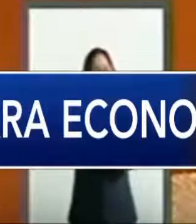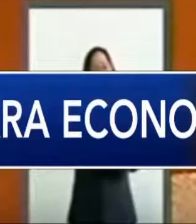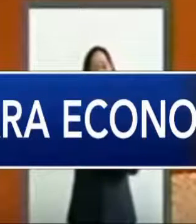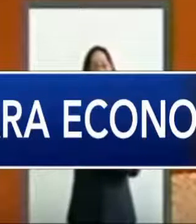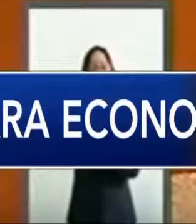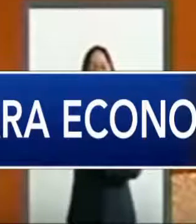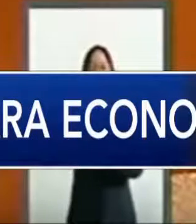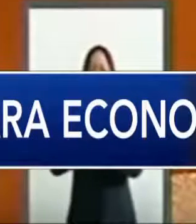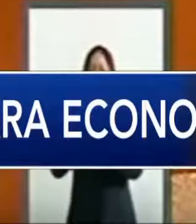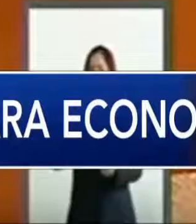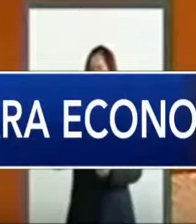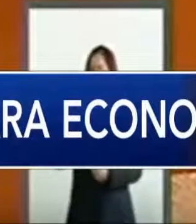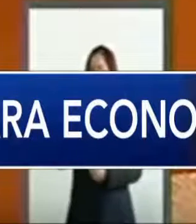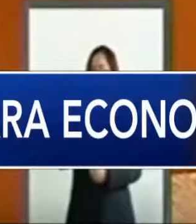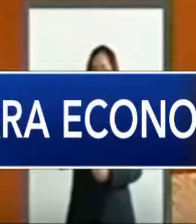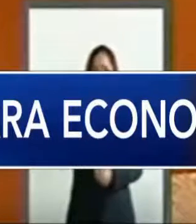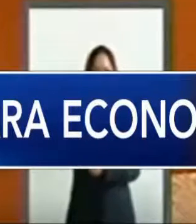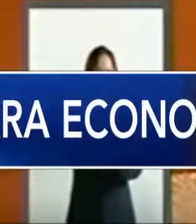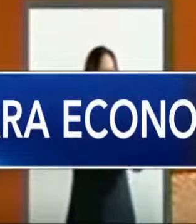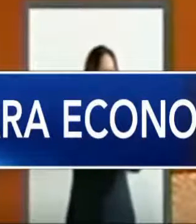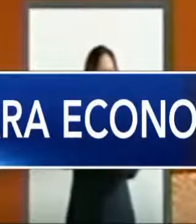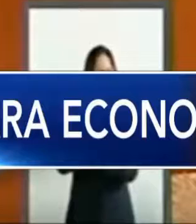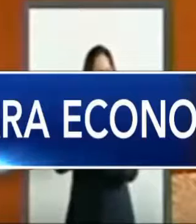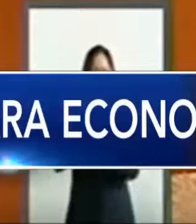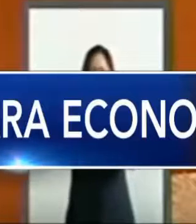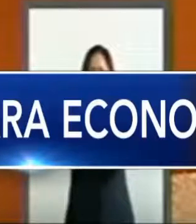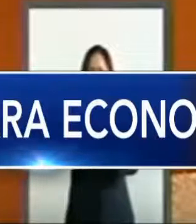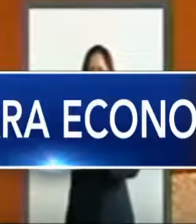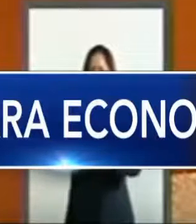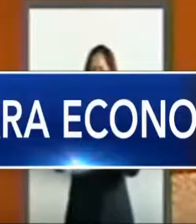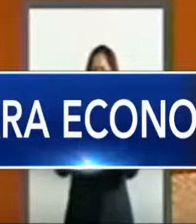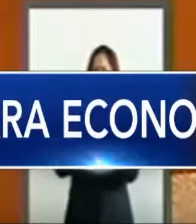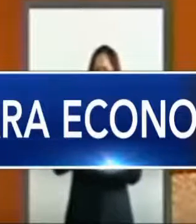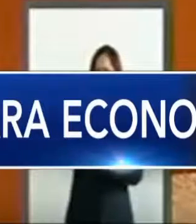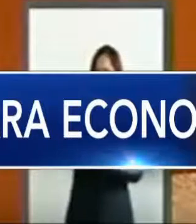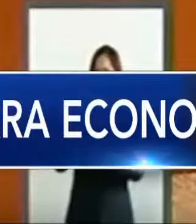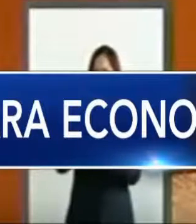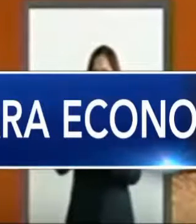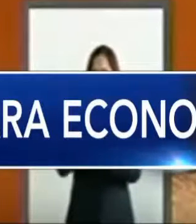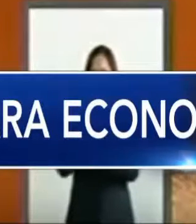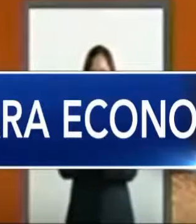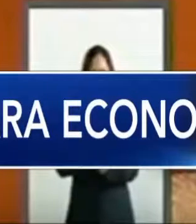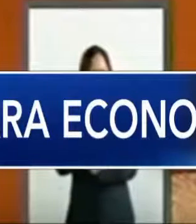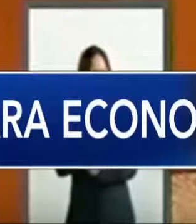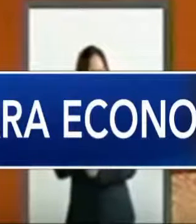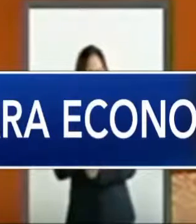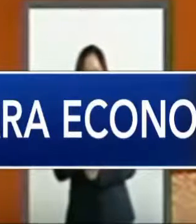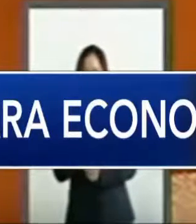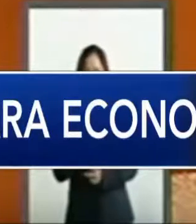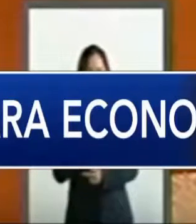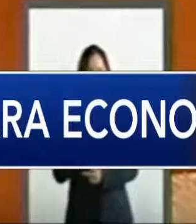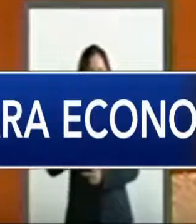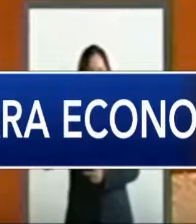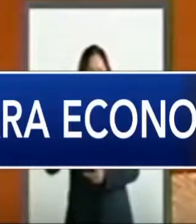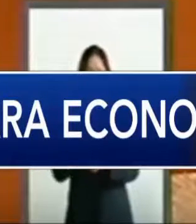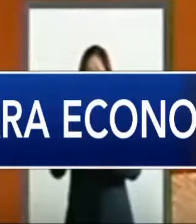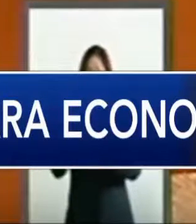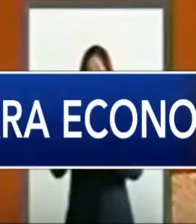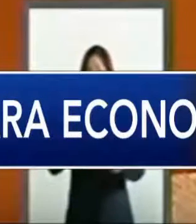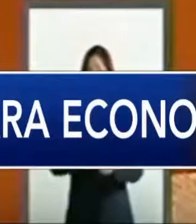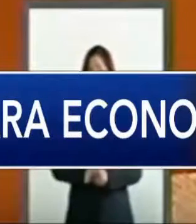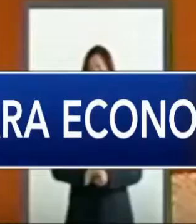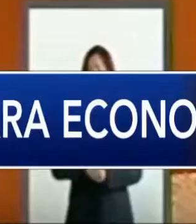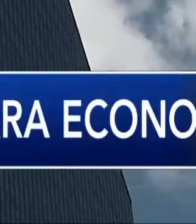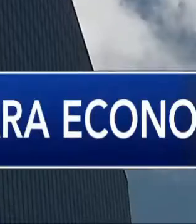pánico que nos lleve a la parálisis o al miedo. Tampoco podemos minimizar